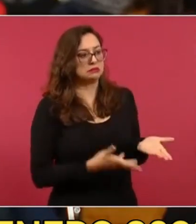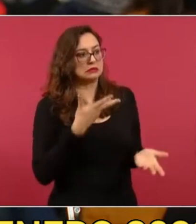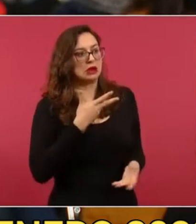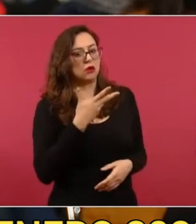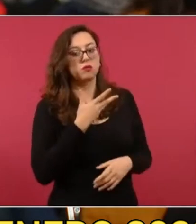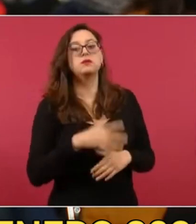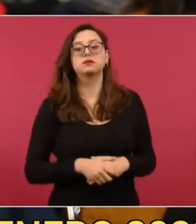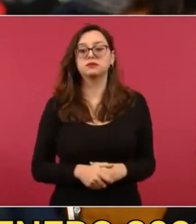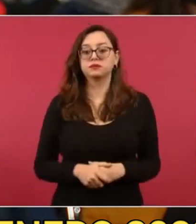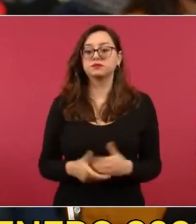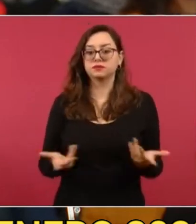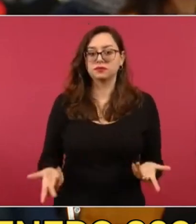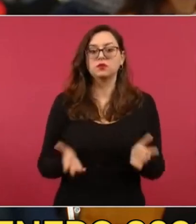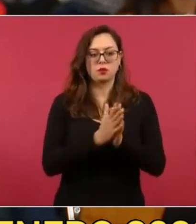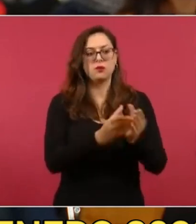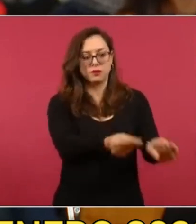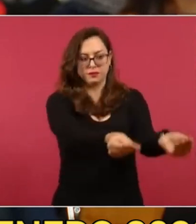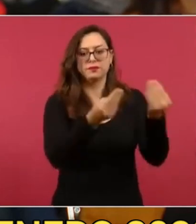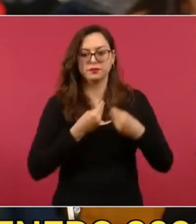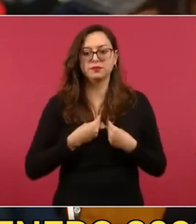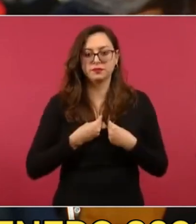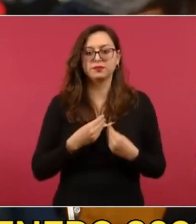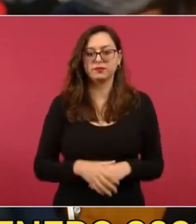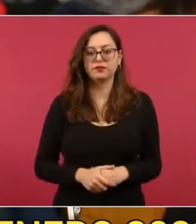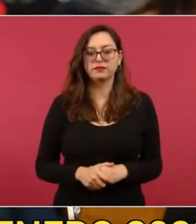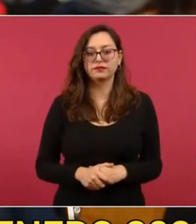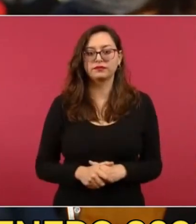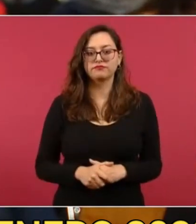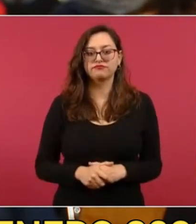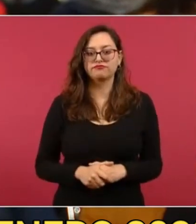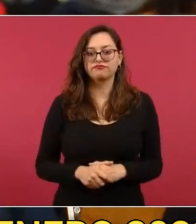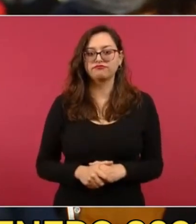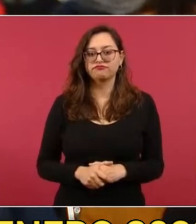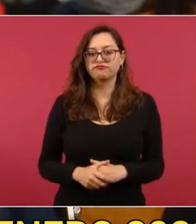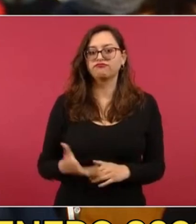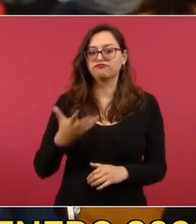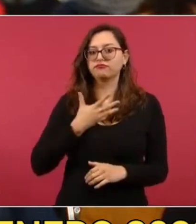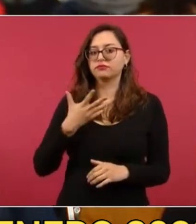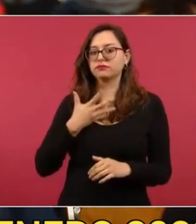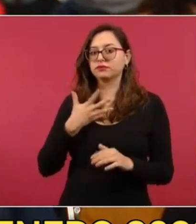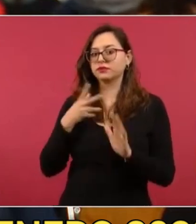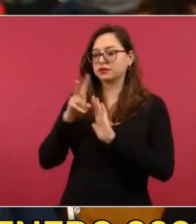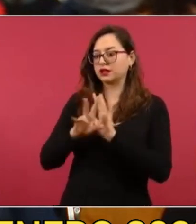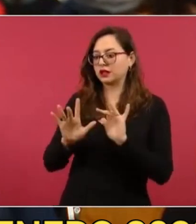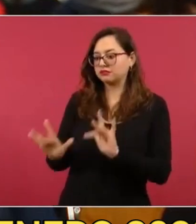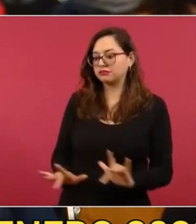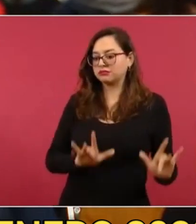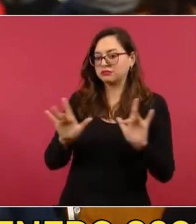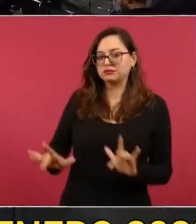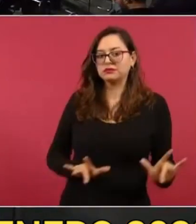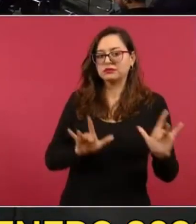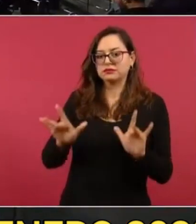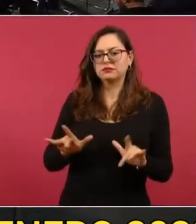aquí. Bueno, pues nos dejas las pruebas. Sí, ¿Te parece? Inclusive traigo unos audios que…